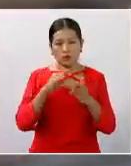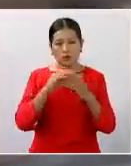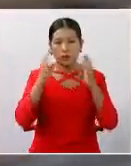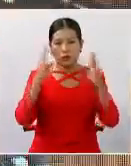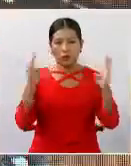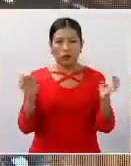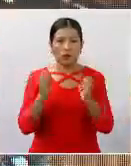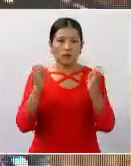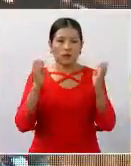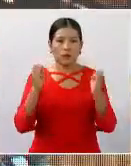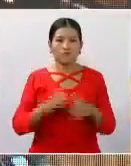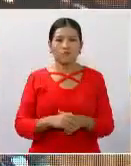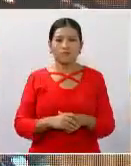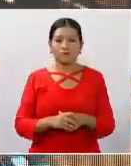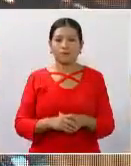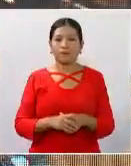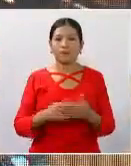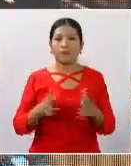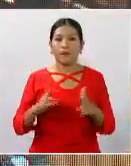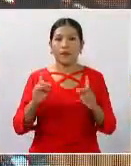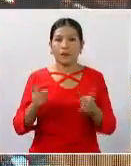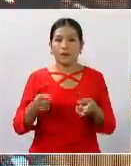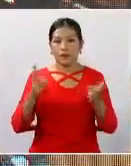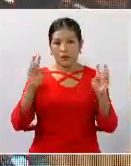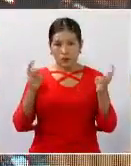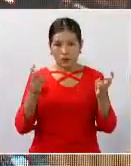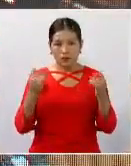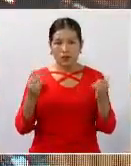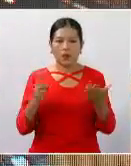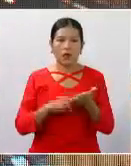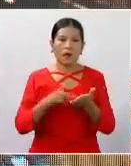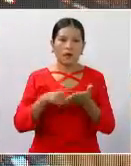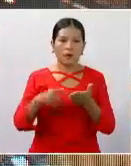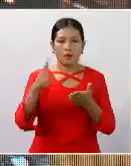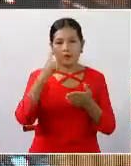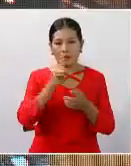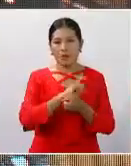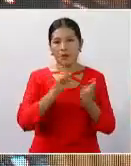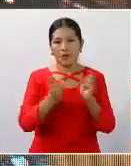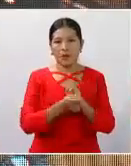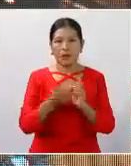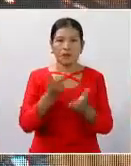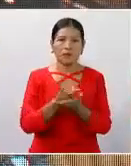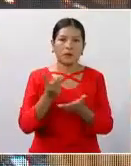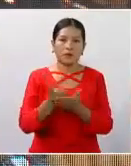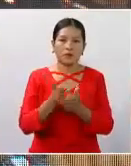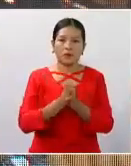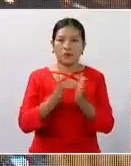emergencias. A propósito de este tema, la aprobación de los cambios al presupuesto general del Estado 2023 fue